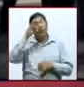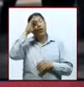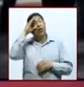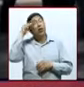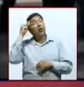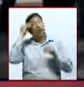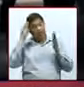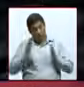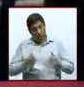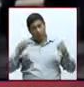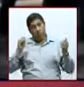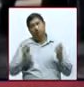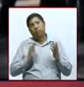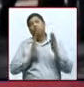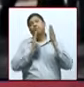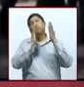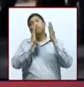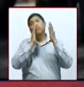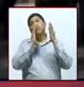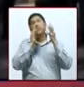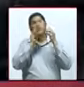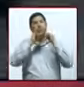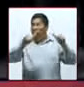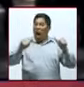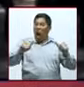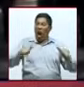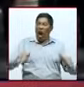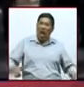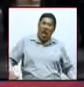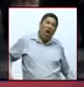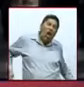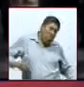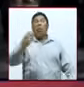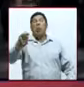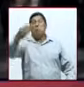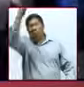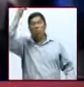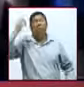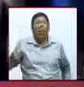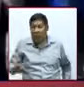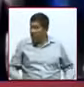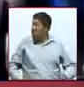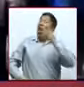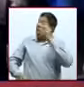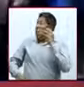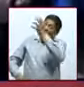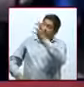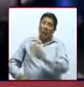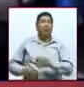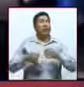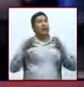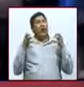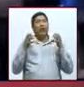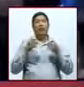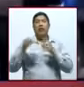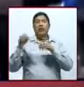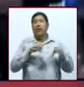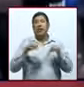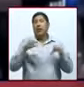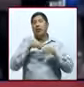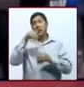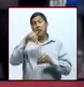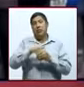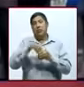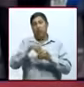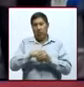a estas instalaciones. Hubo gritos e intercambio de palabras. Afines a Morales exigían la realización de las